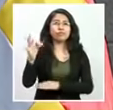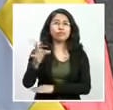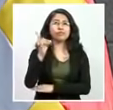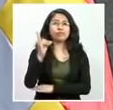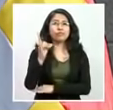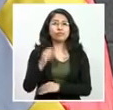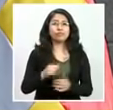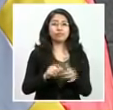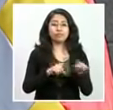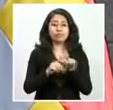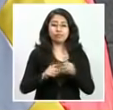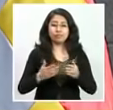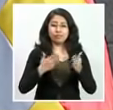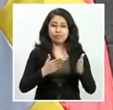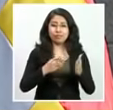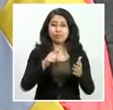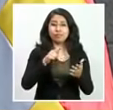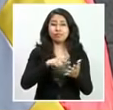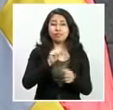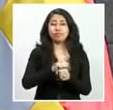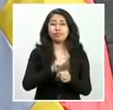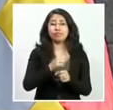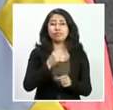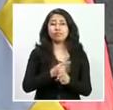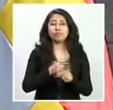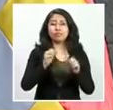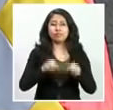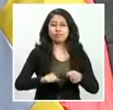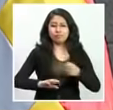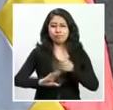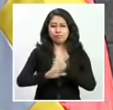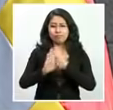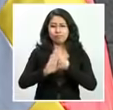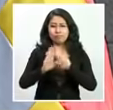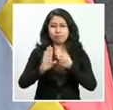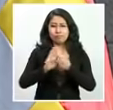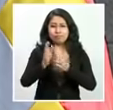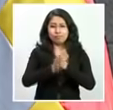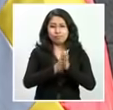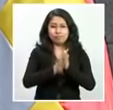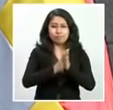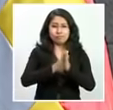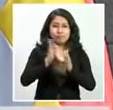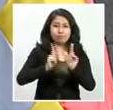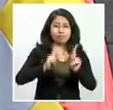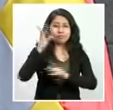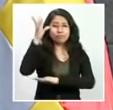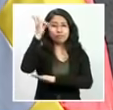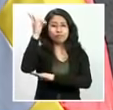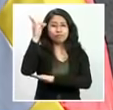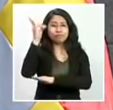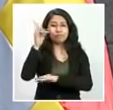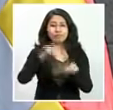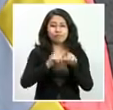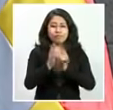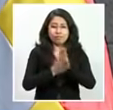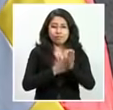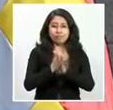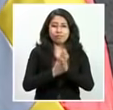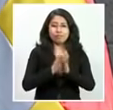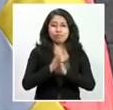la misión importante de efectivamente defender los intereses del pueblo boliviano y los intereses del Estado.